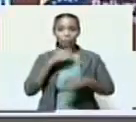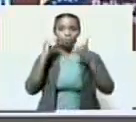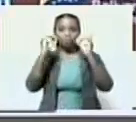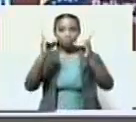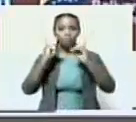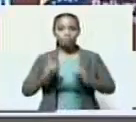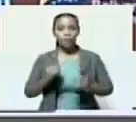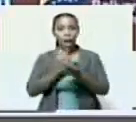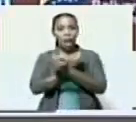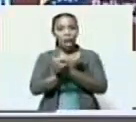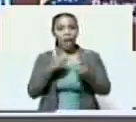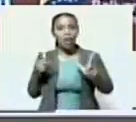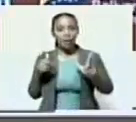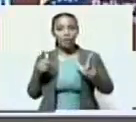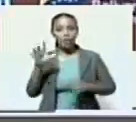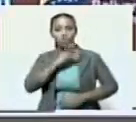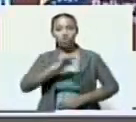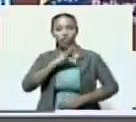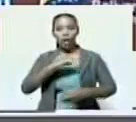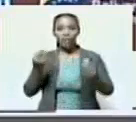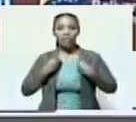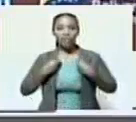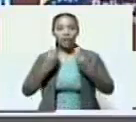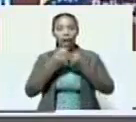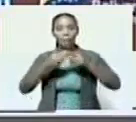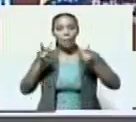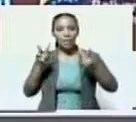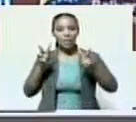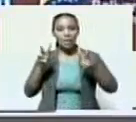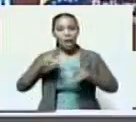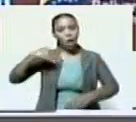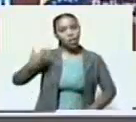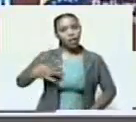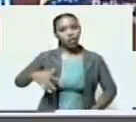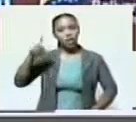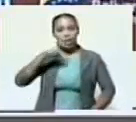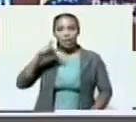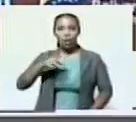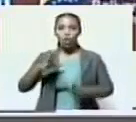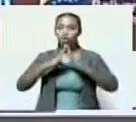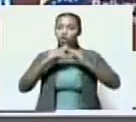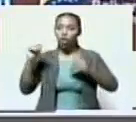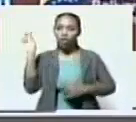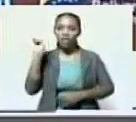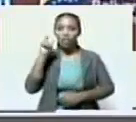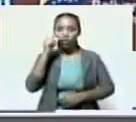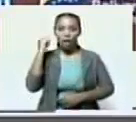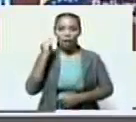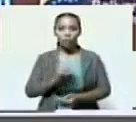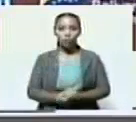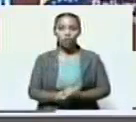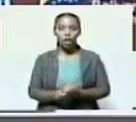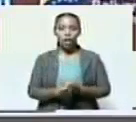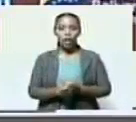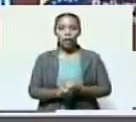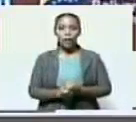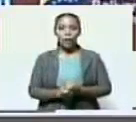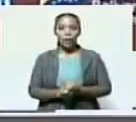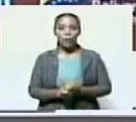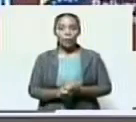de ser libres, de ser soberanos, de vivir en paz. Es un derecho que nos merecemos todos los venezolanos y todas las